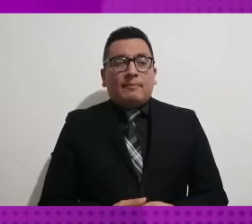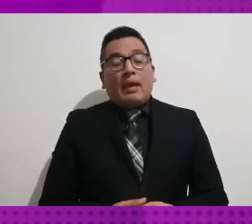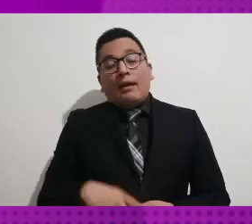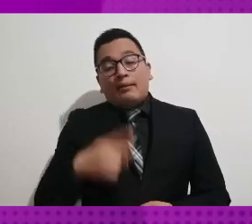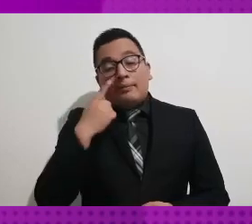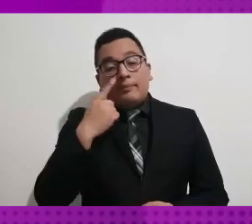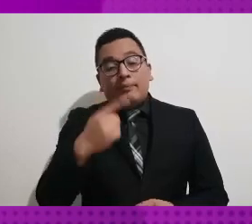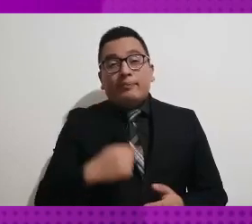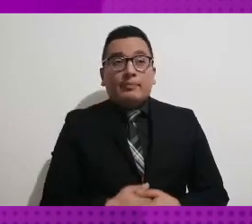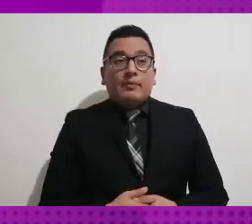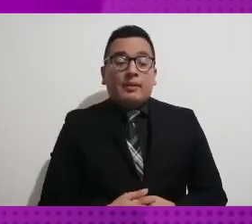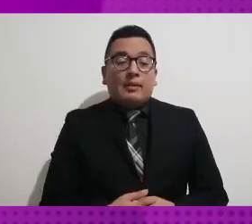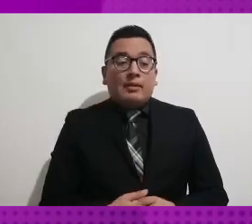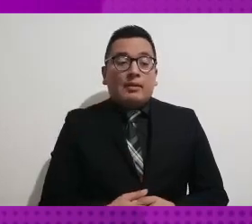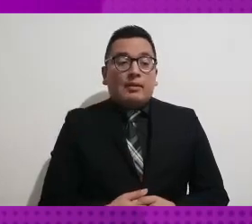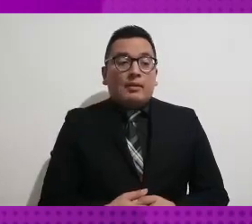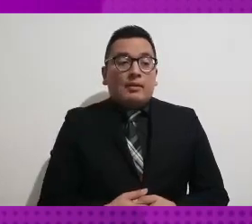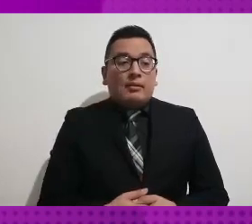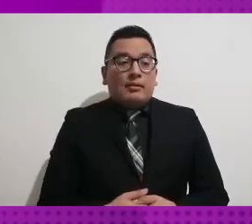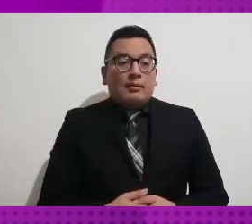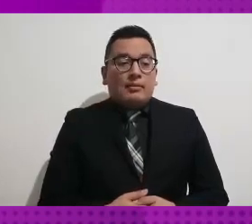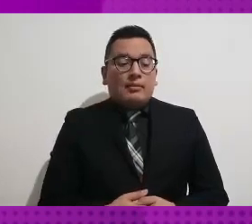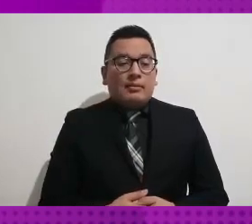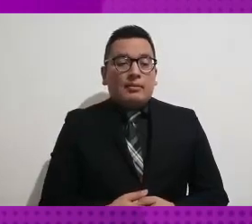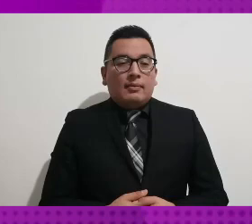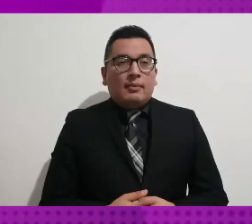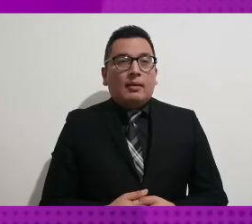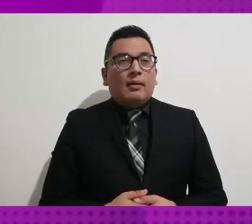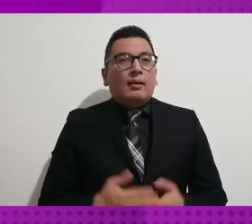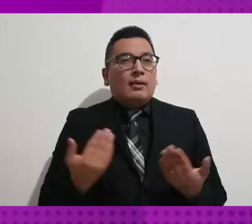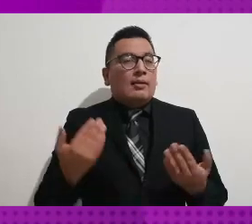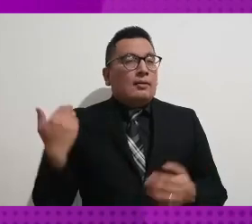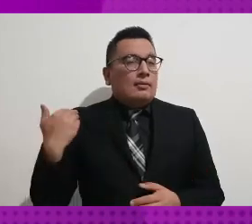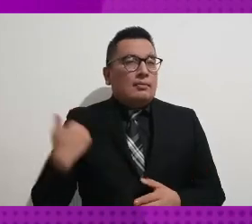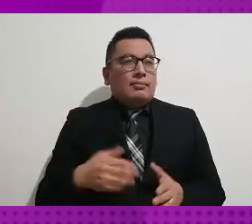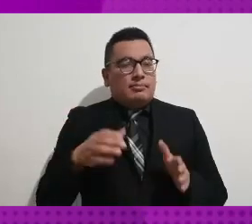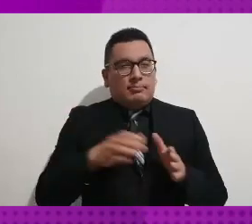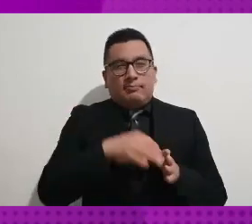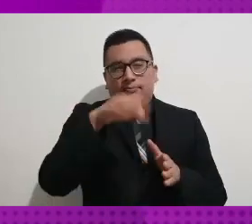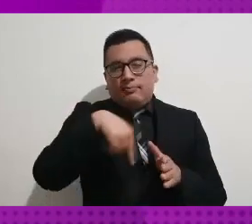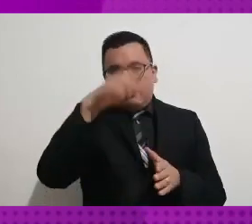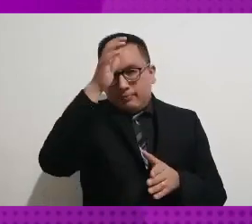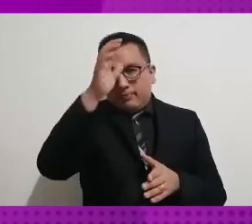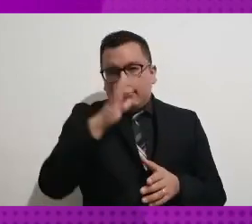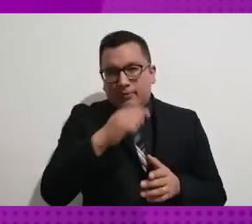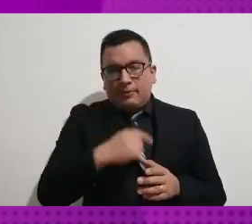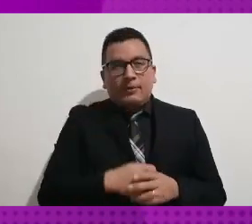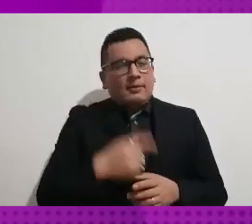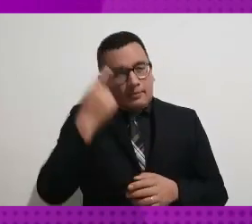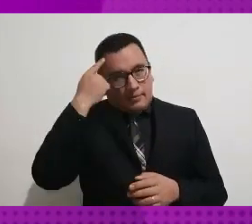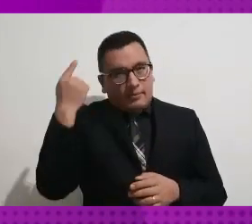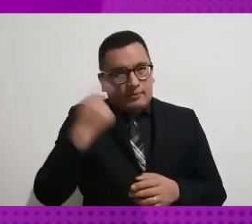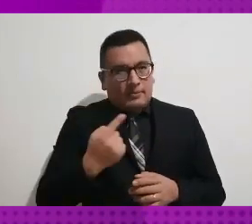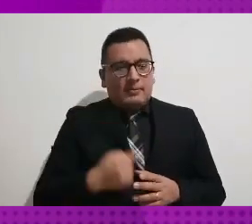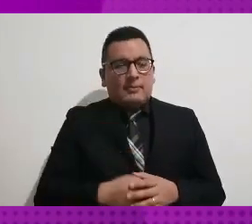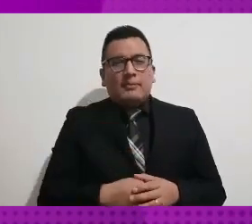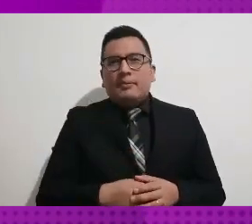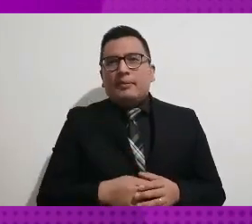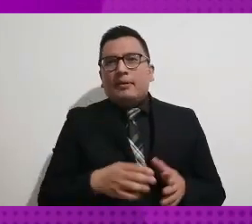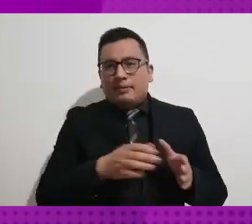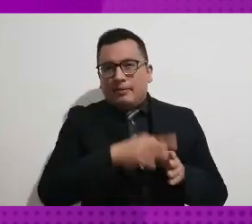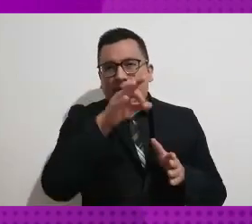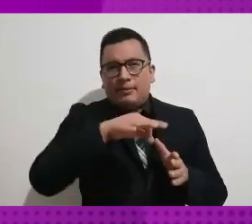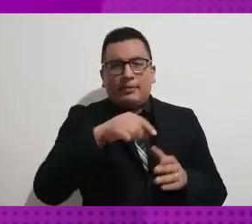Fíjate que ahora que tuve también el ejercicio con Coahuila, con INE Coahuila, para hacer las boletas en braille, que fueron